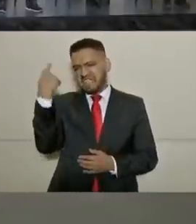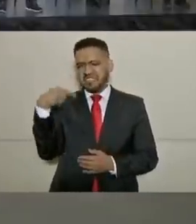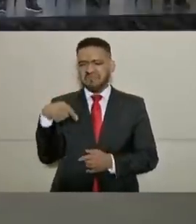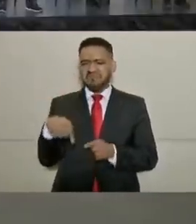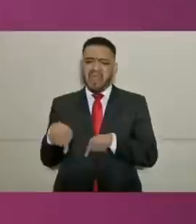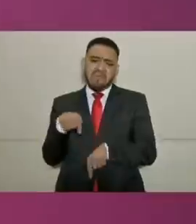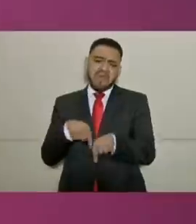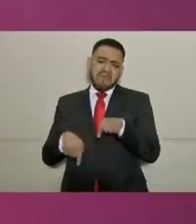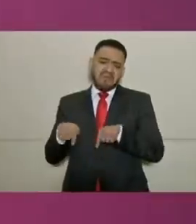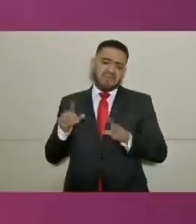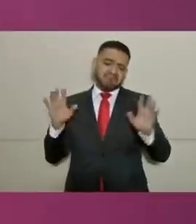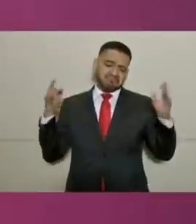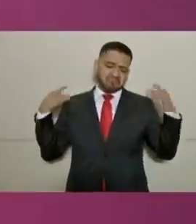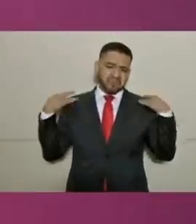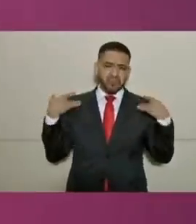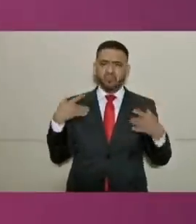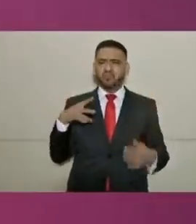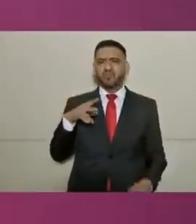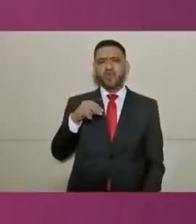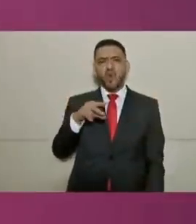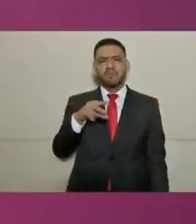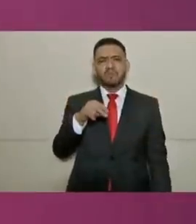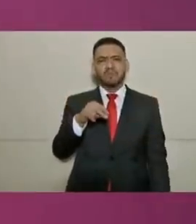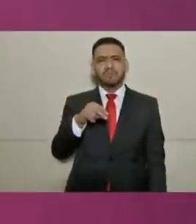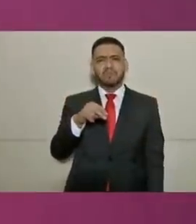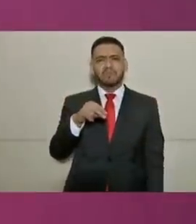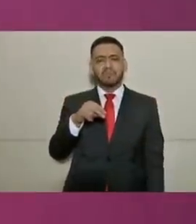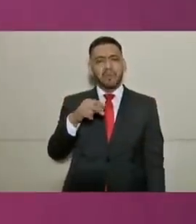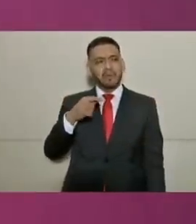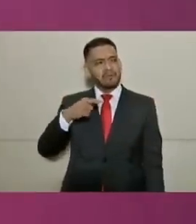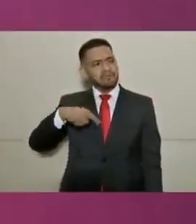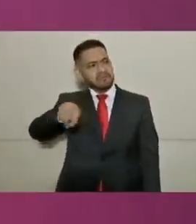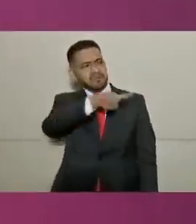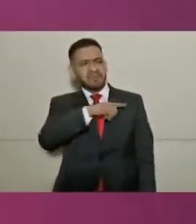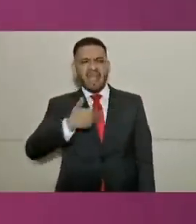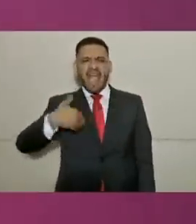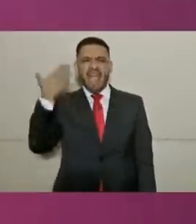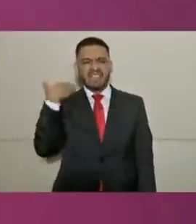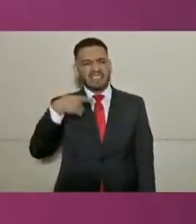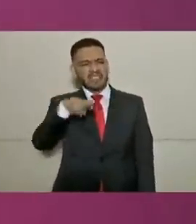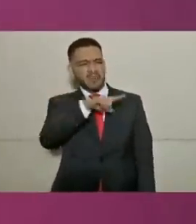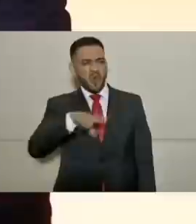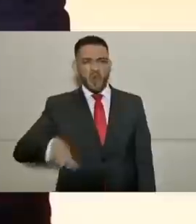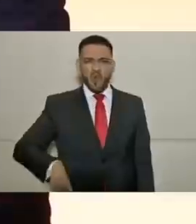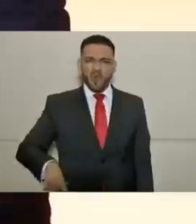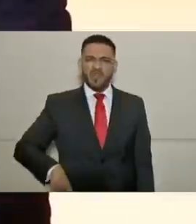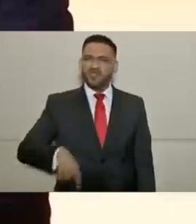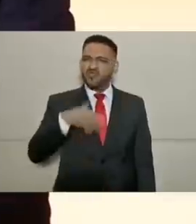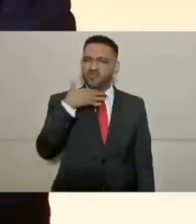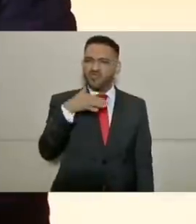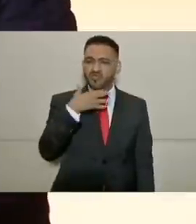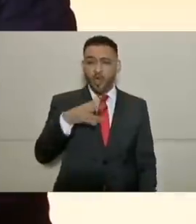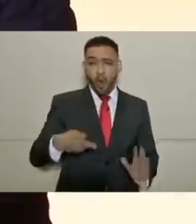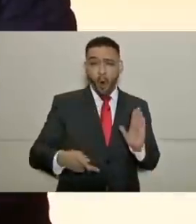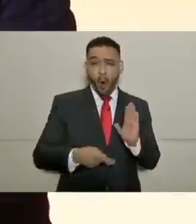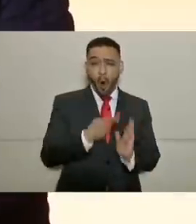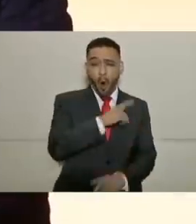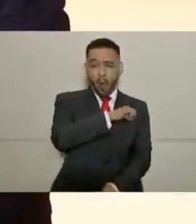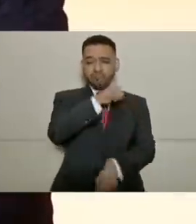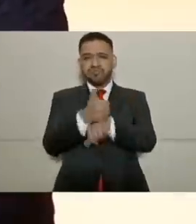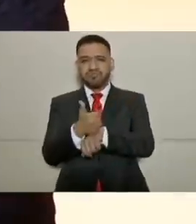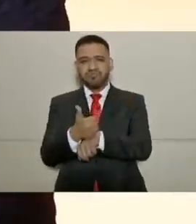retrocesos. No queremos que regrese el régimen de corrupción, de